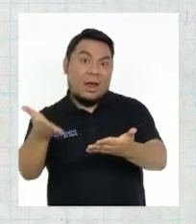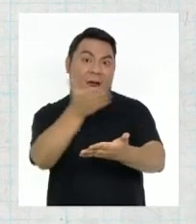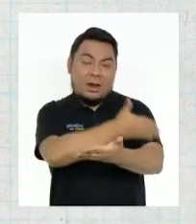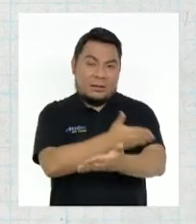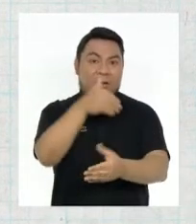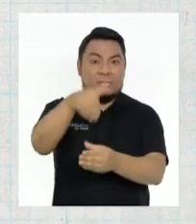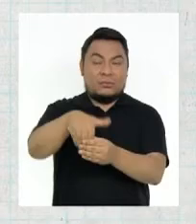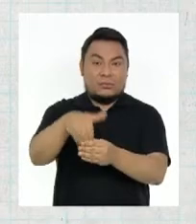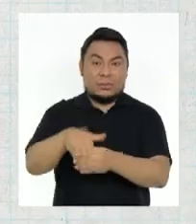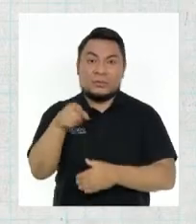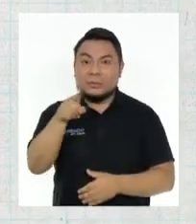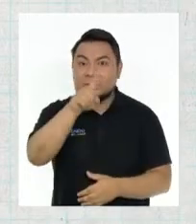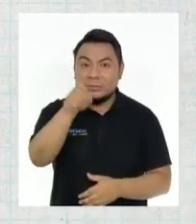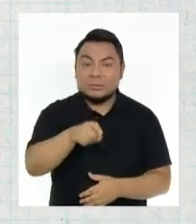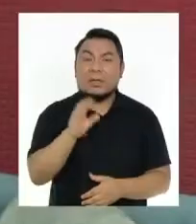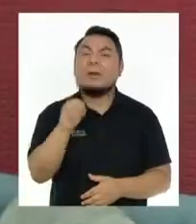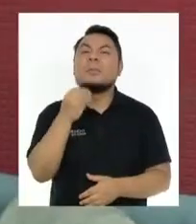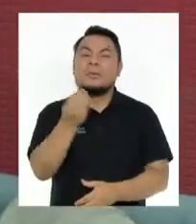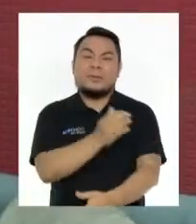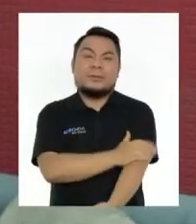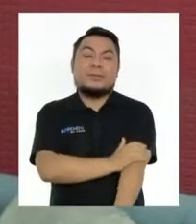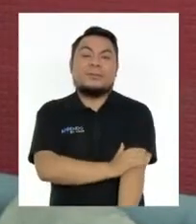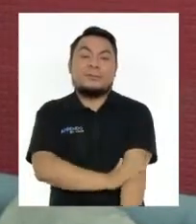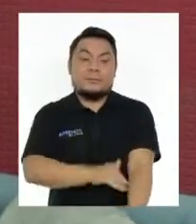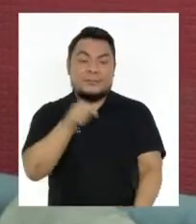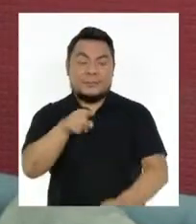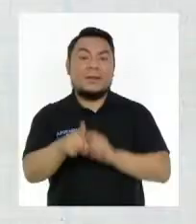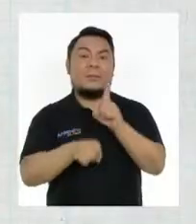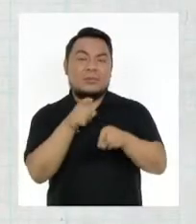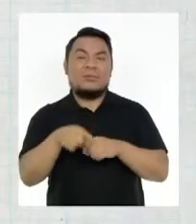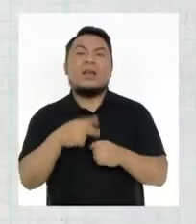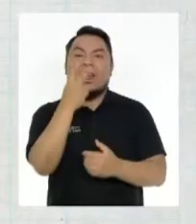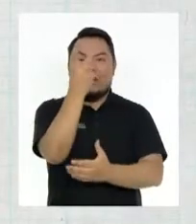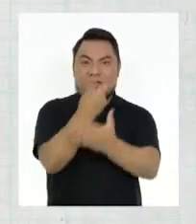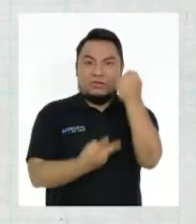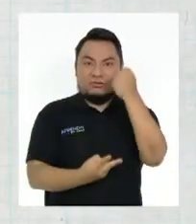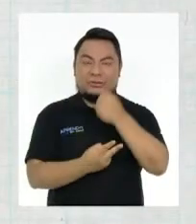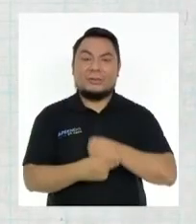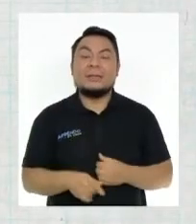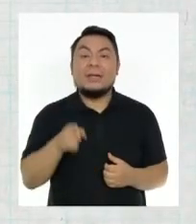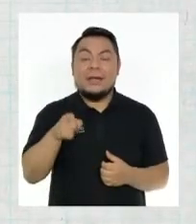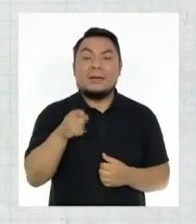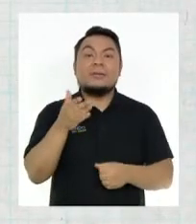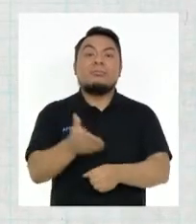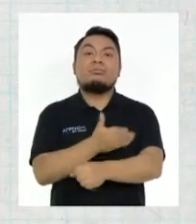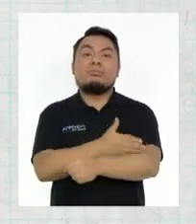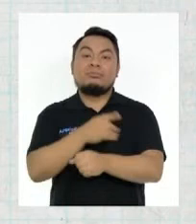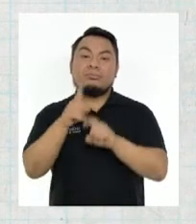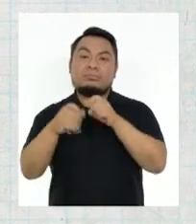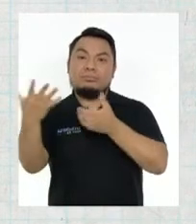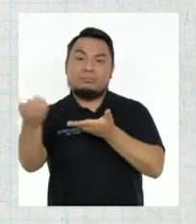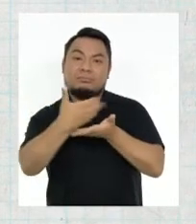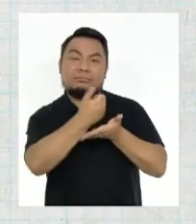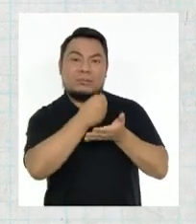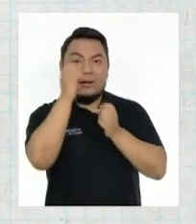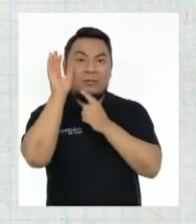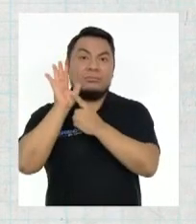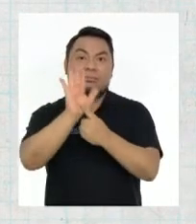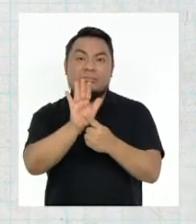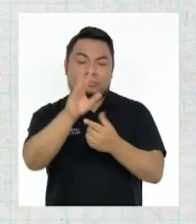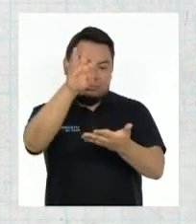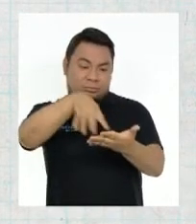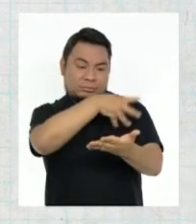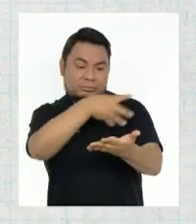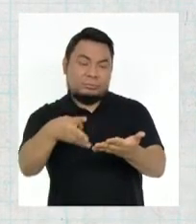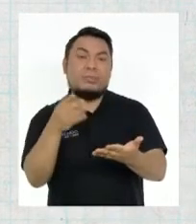proceso electoral? ¿Por qué? Esta es la pregunta mixta. El procedimiento de tabulación y presentación mediante una